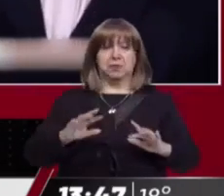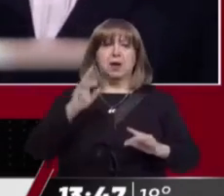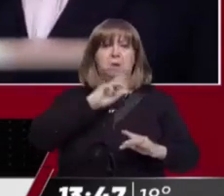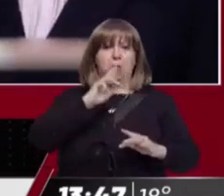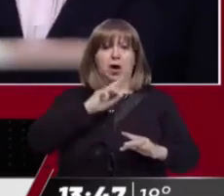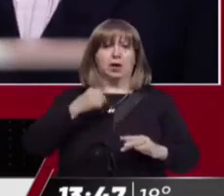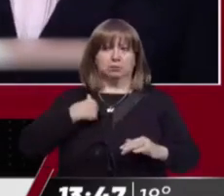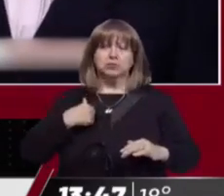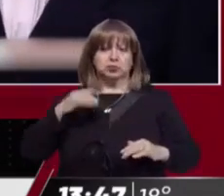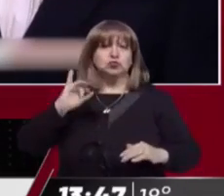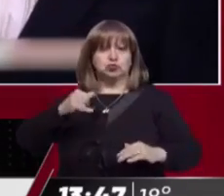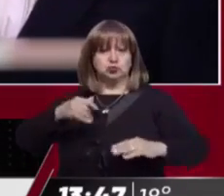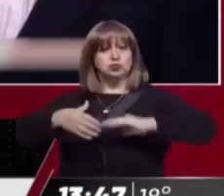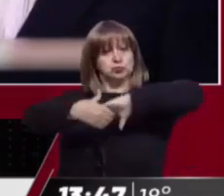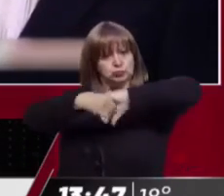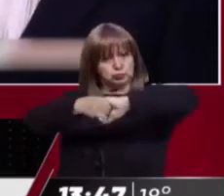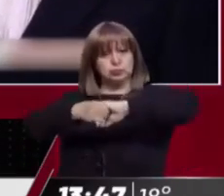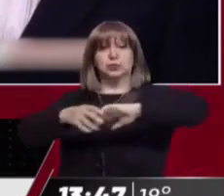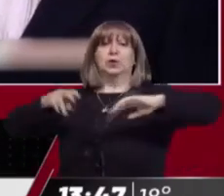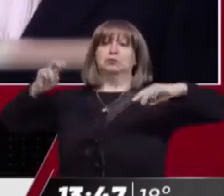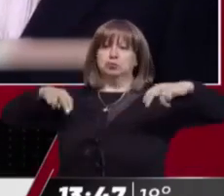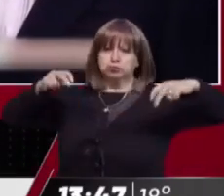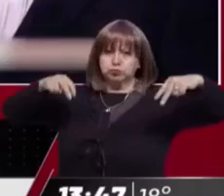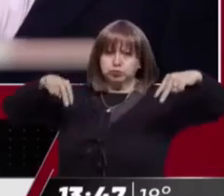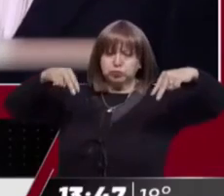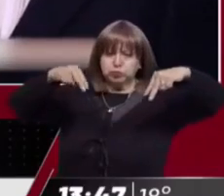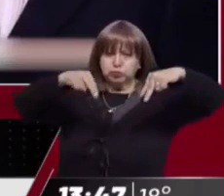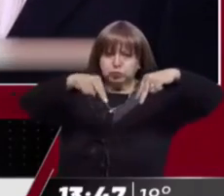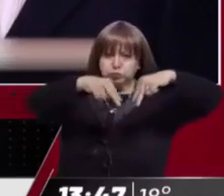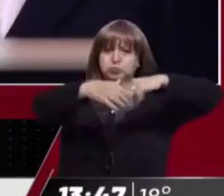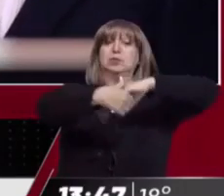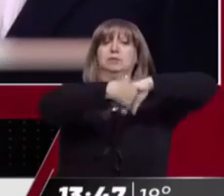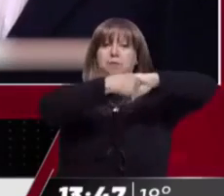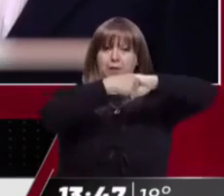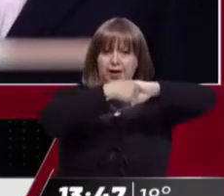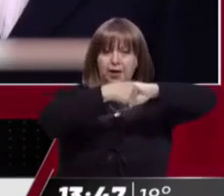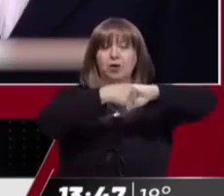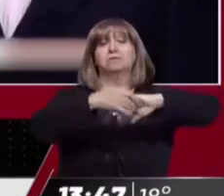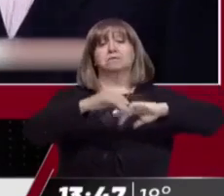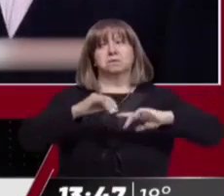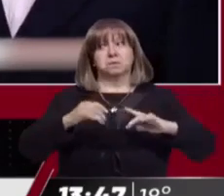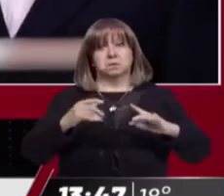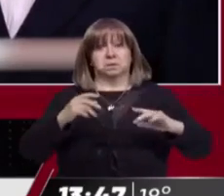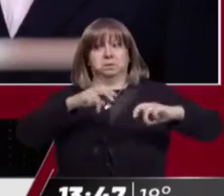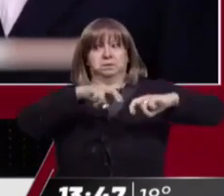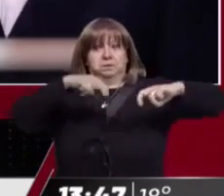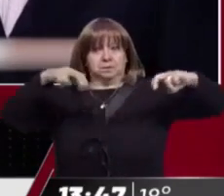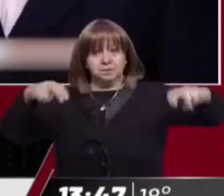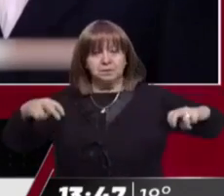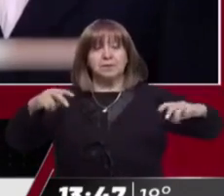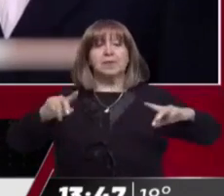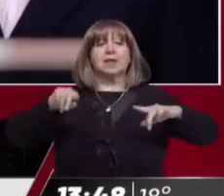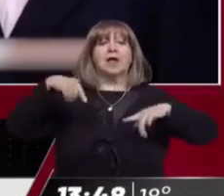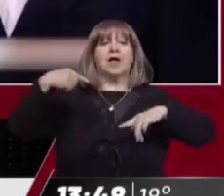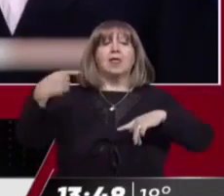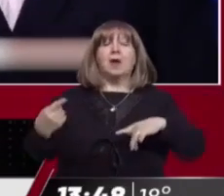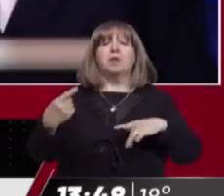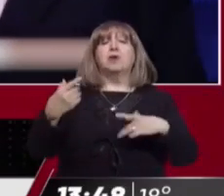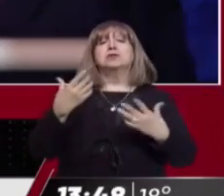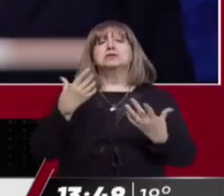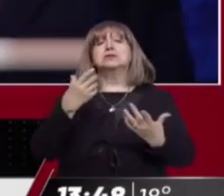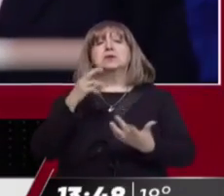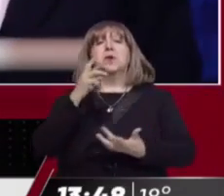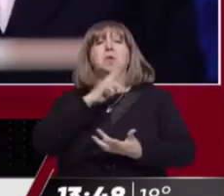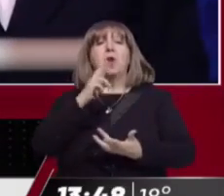buscó la iniciativa desde entonces, ¿no? Y además, bueno, además de eso, apeló a varios